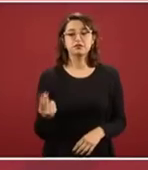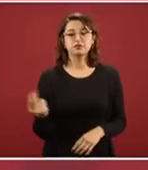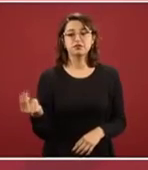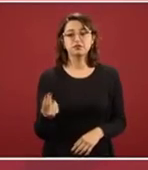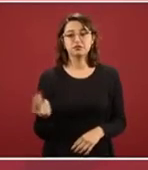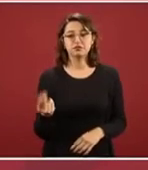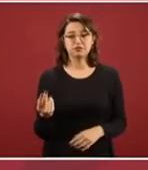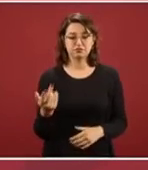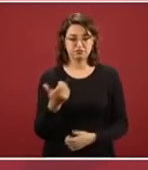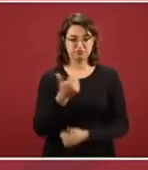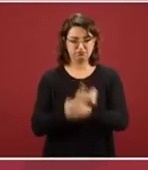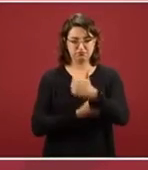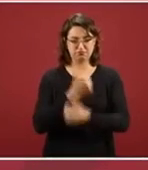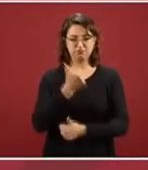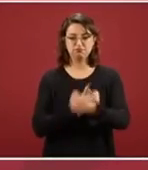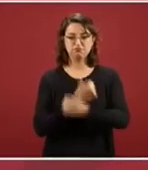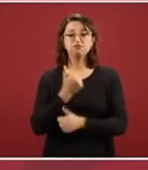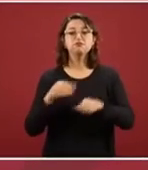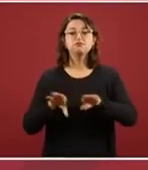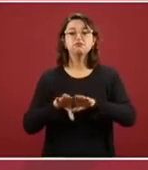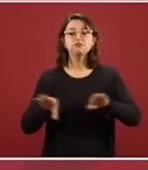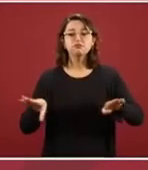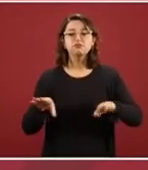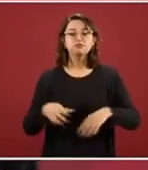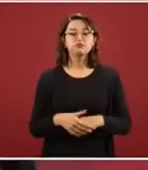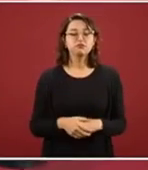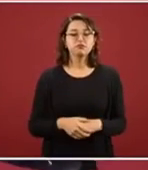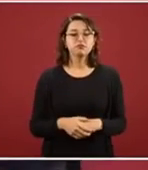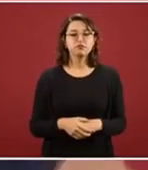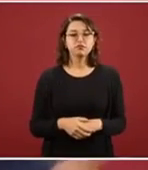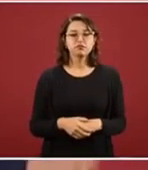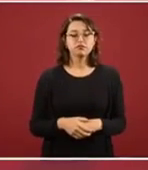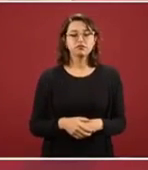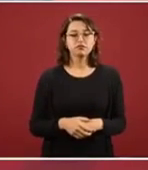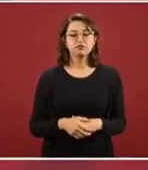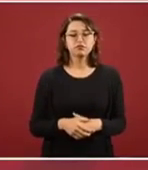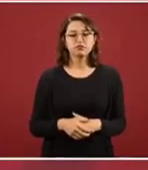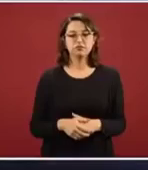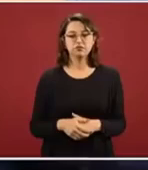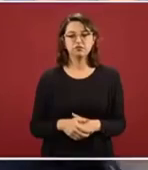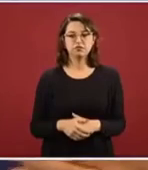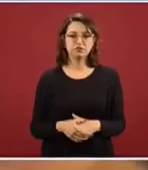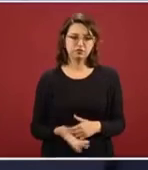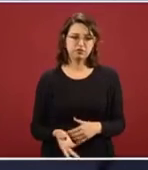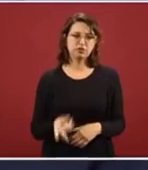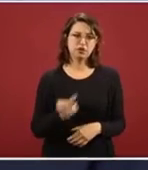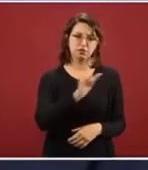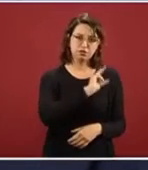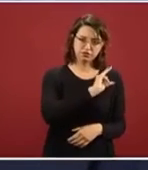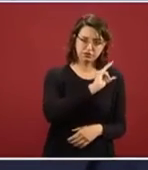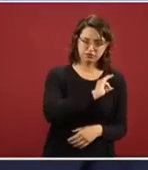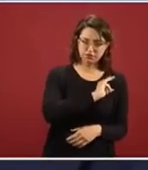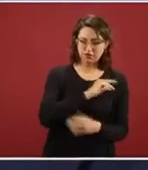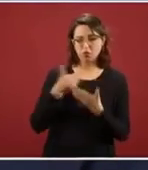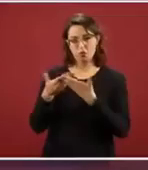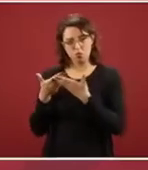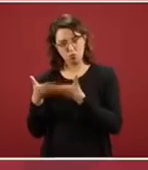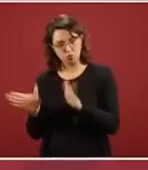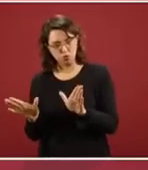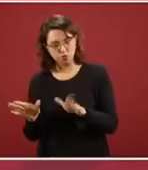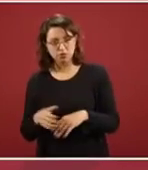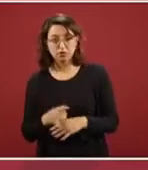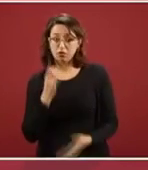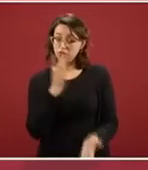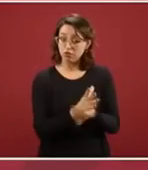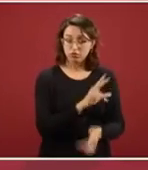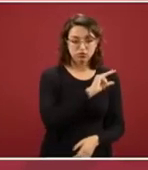la competencia, y también la competencia es particulares y Pemex, no solo